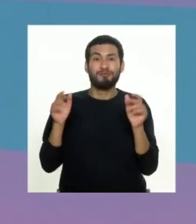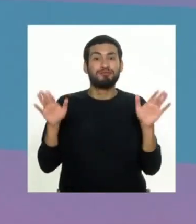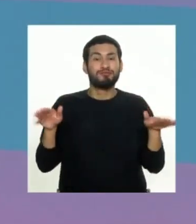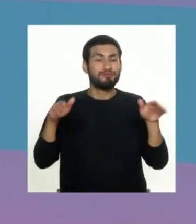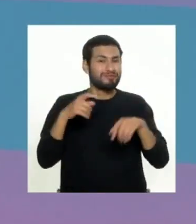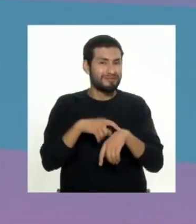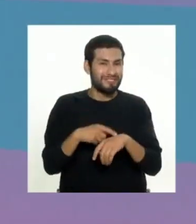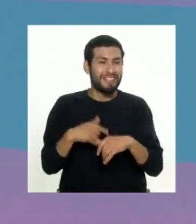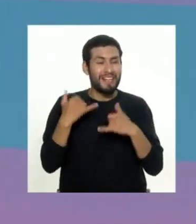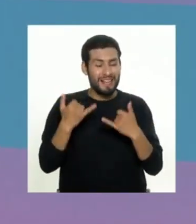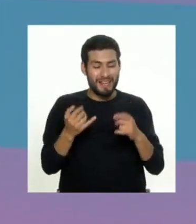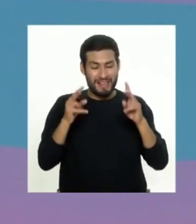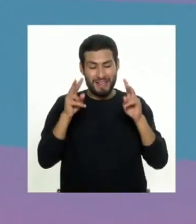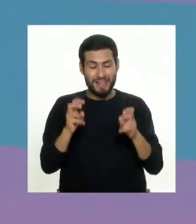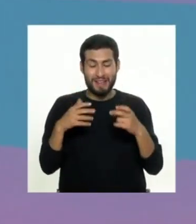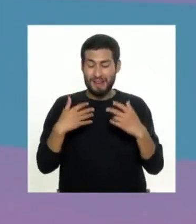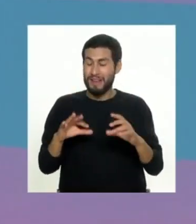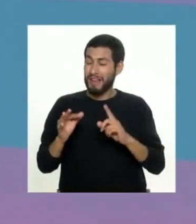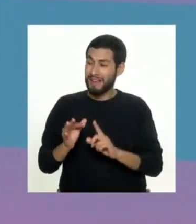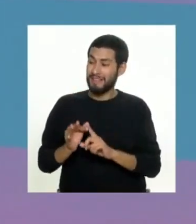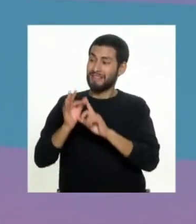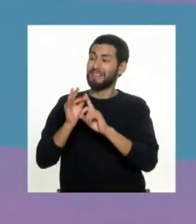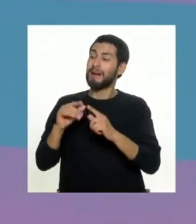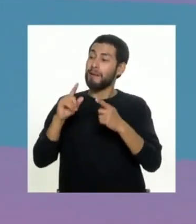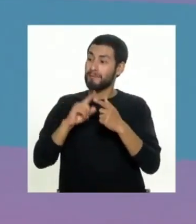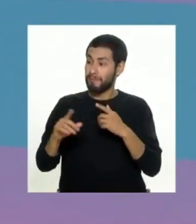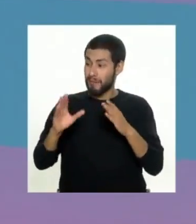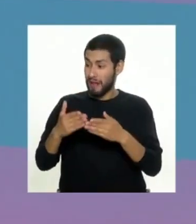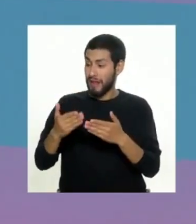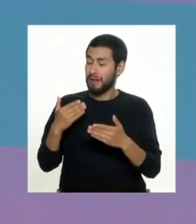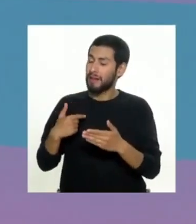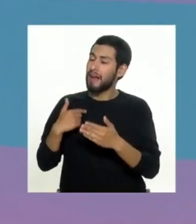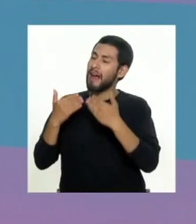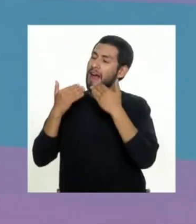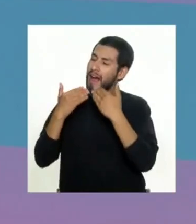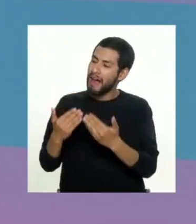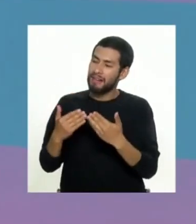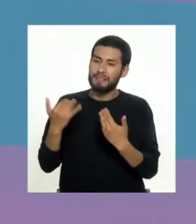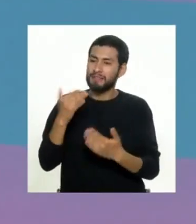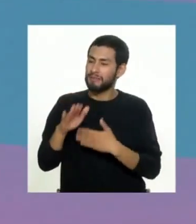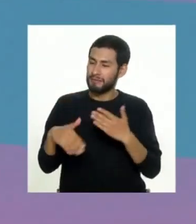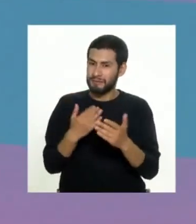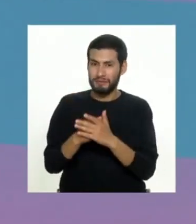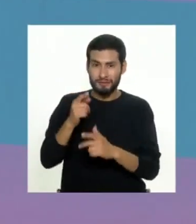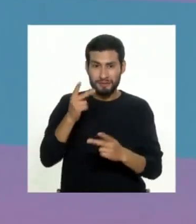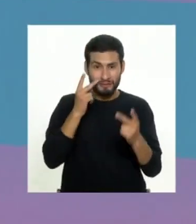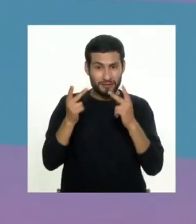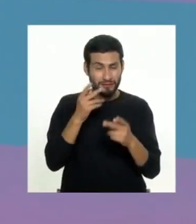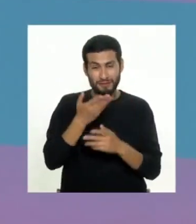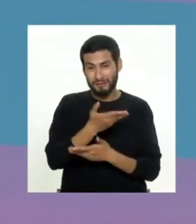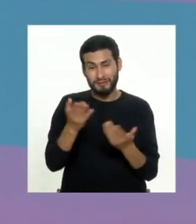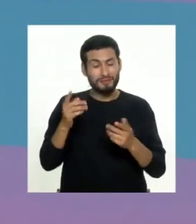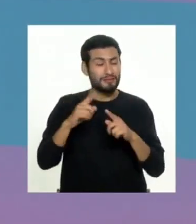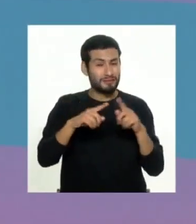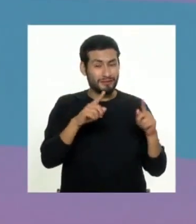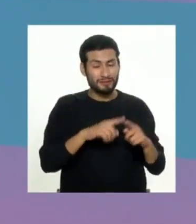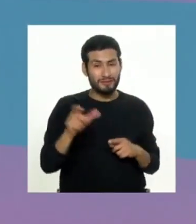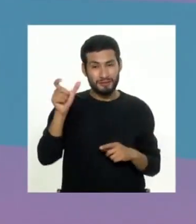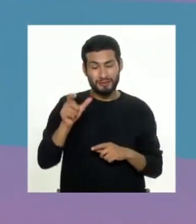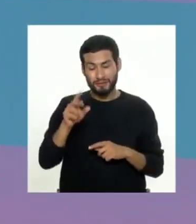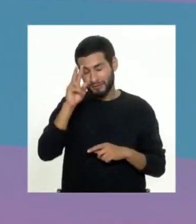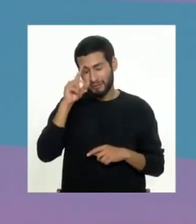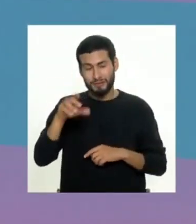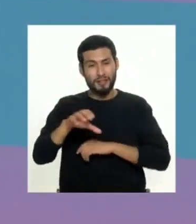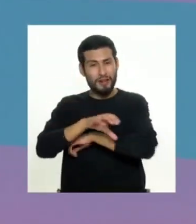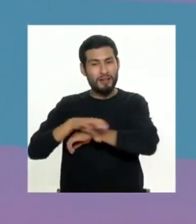doctor, vamos a tener un tema muy especial. Pero yo antes quiero agradecer, como siempre, a todos los televidentes de todas las partes del Perú, de la